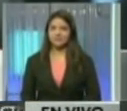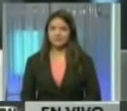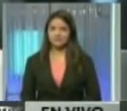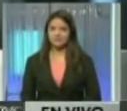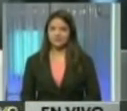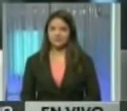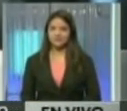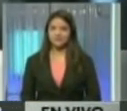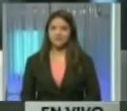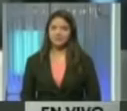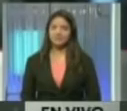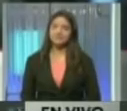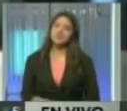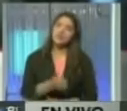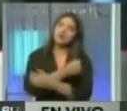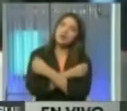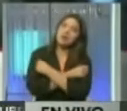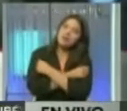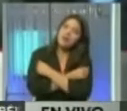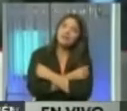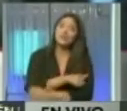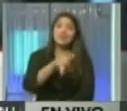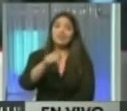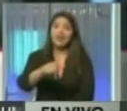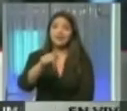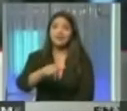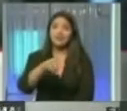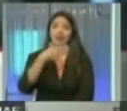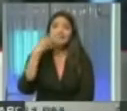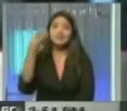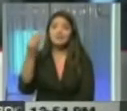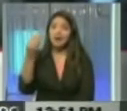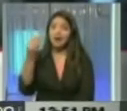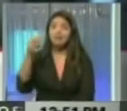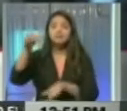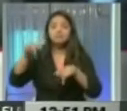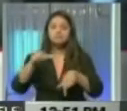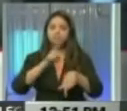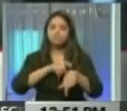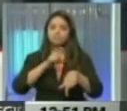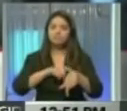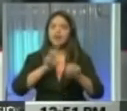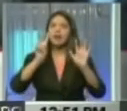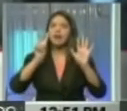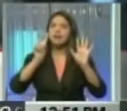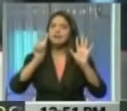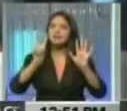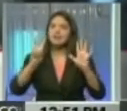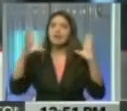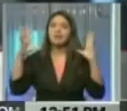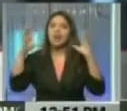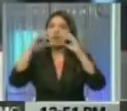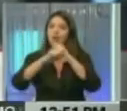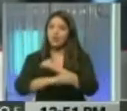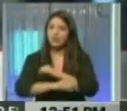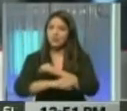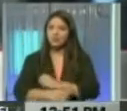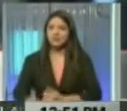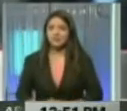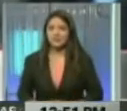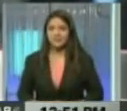Un abrazo desde Roma. En este momento son las 7 de la noche en